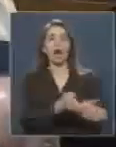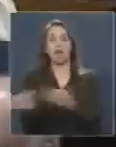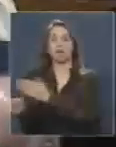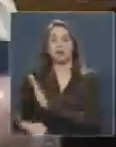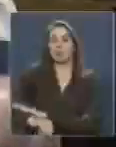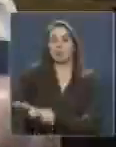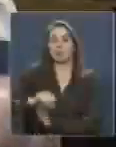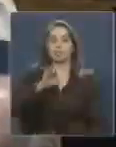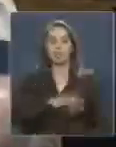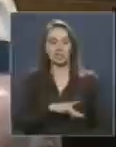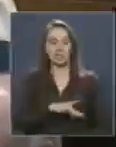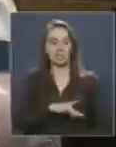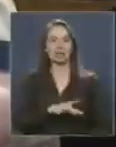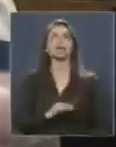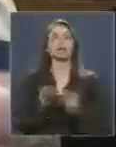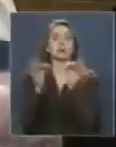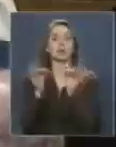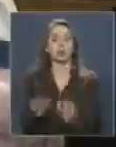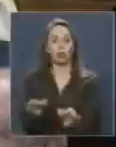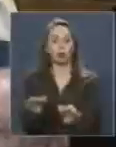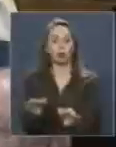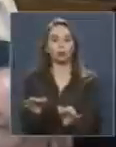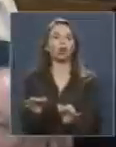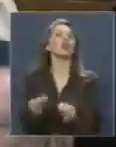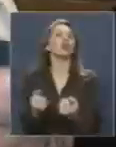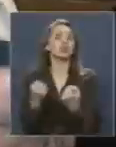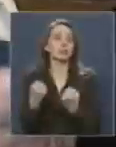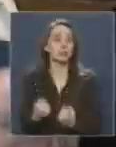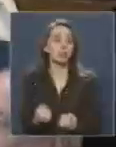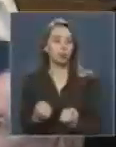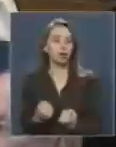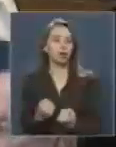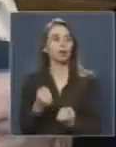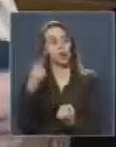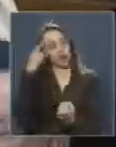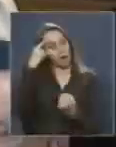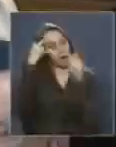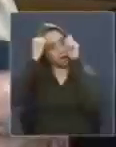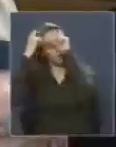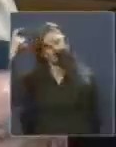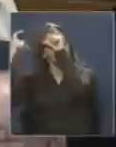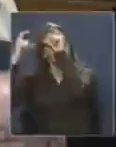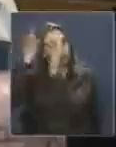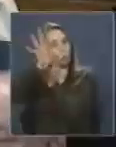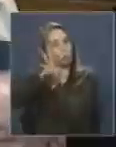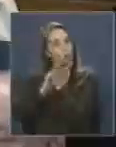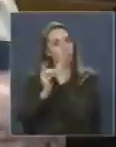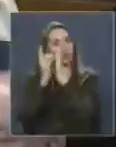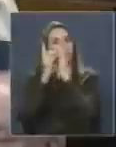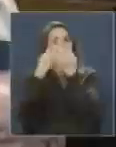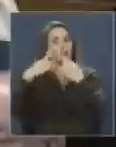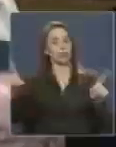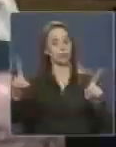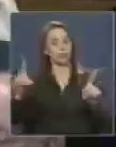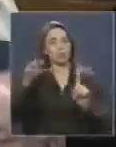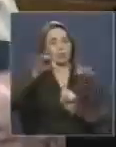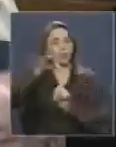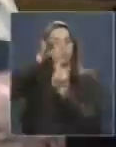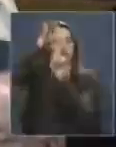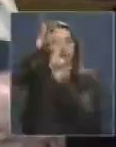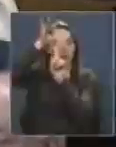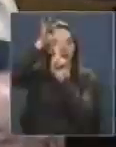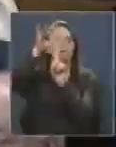chilena? Es precisamente la posibilidad de concebir un modelo de desarrollo distinto que ponga en el centro